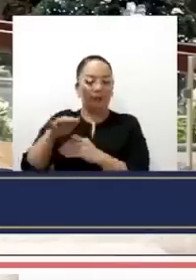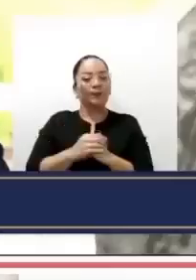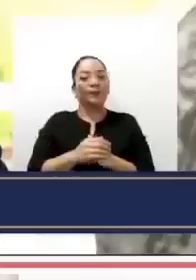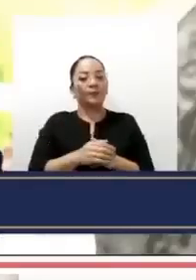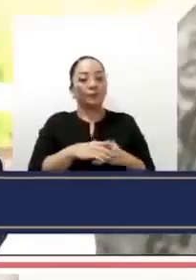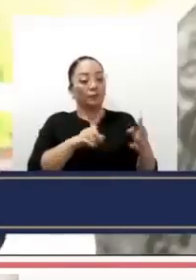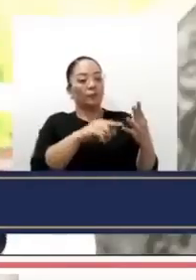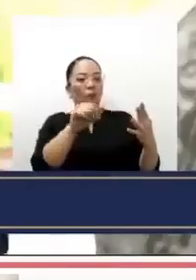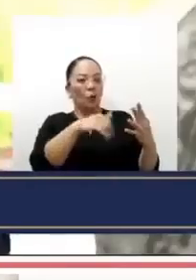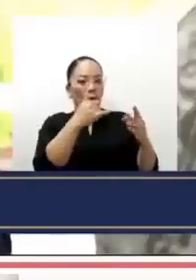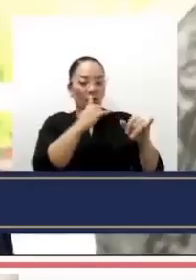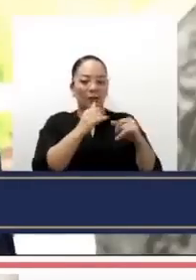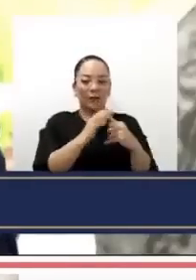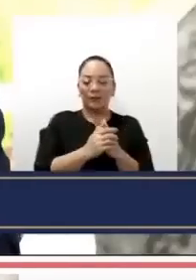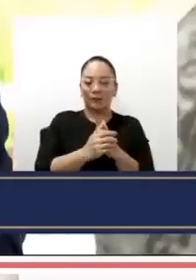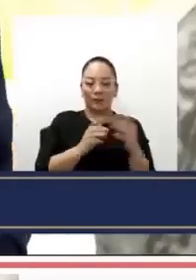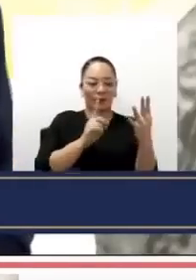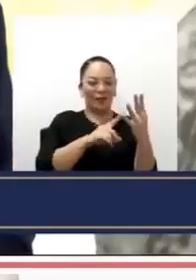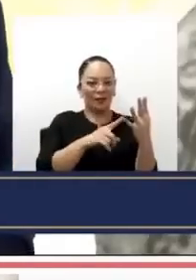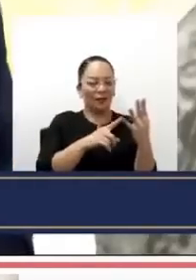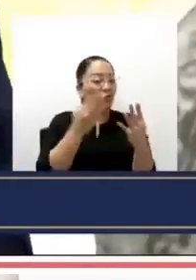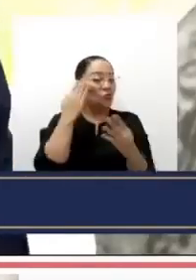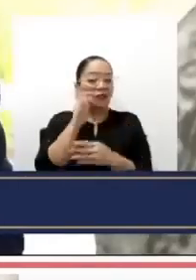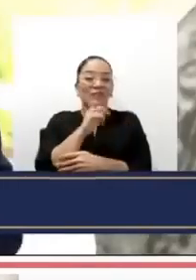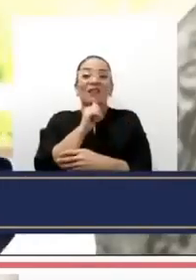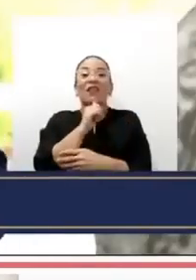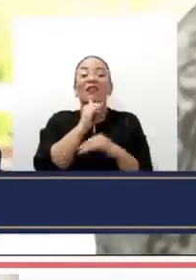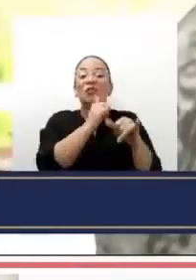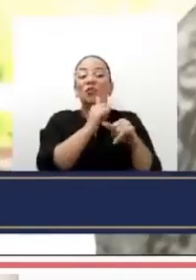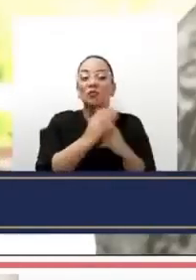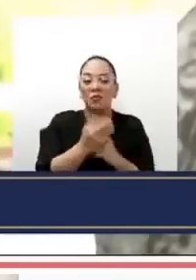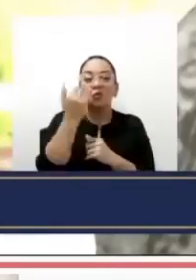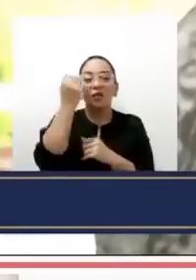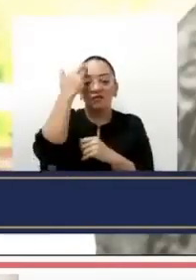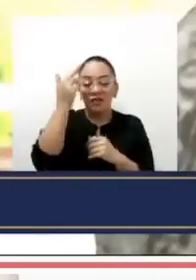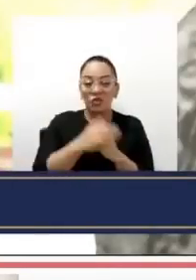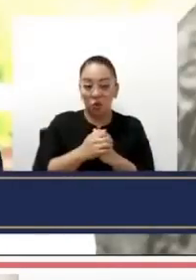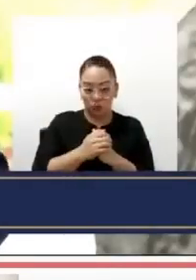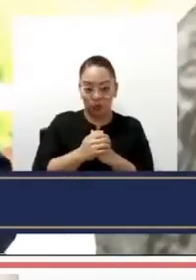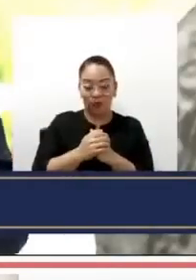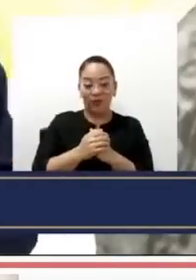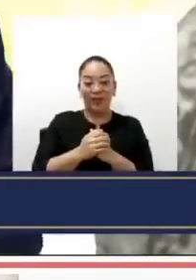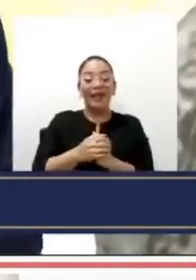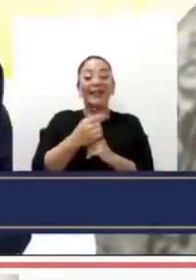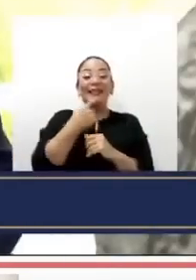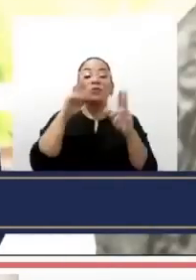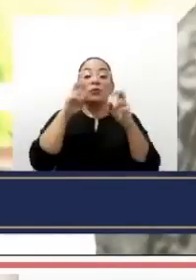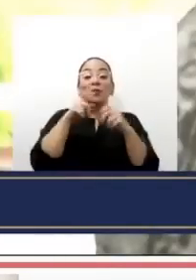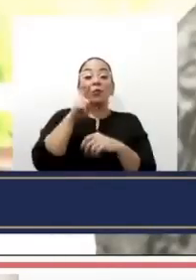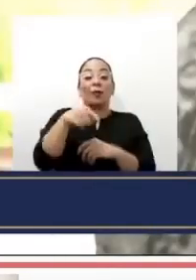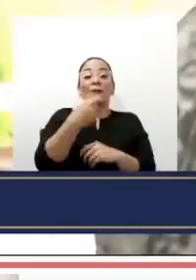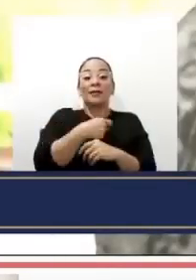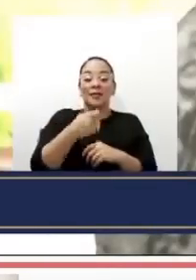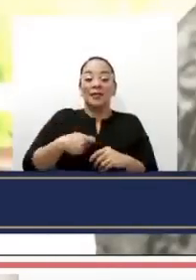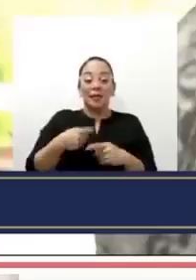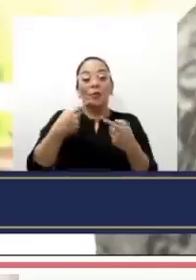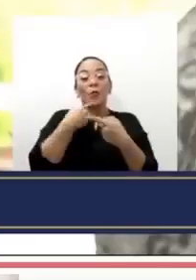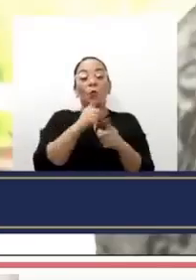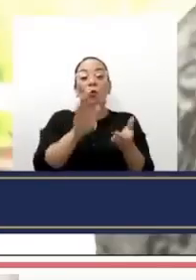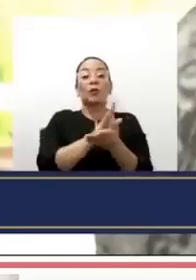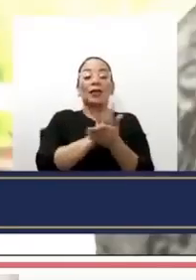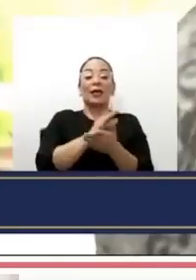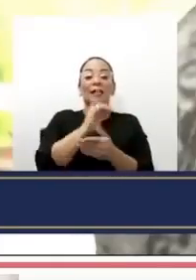interesante porque este número 4 no se sabe ni quién denuncia ni por qué. Entonces dicen que usted, presidente, promulgó un decreto